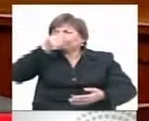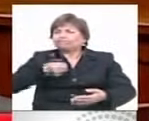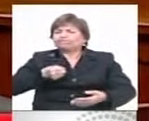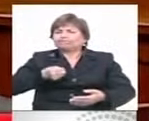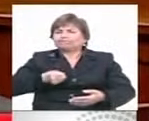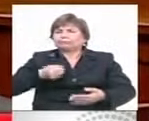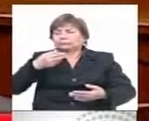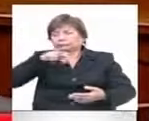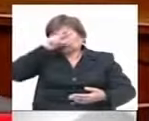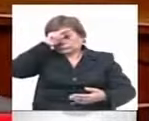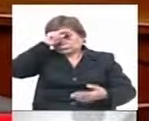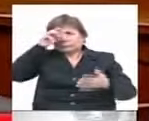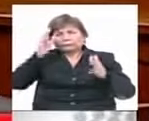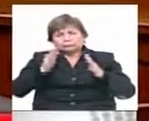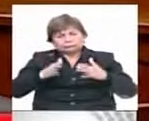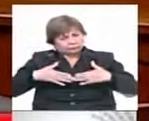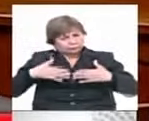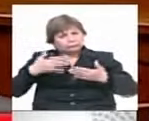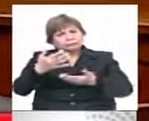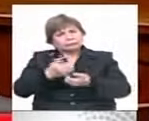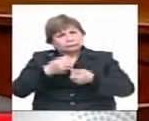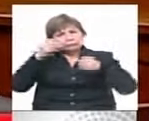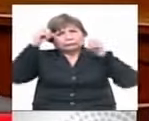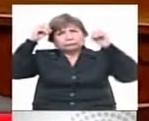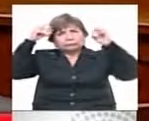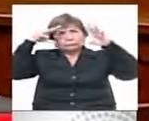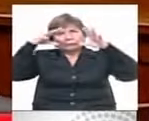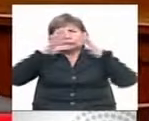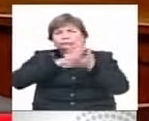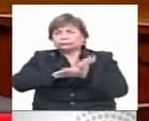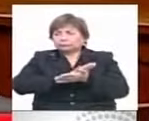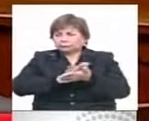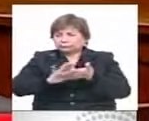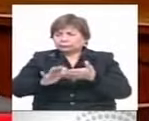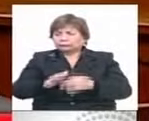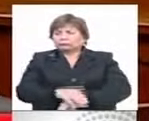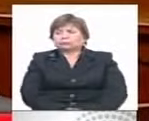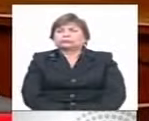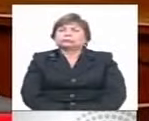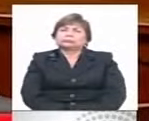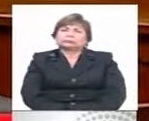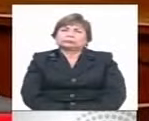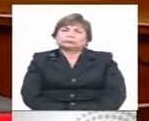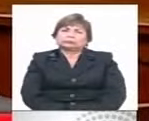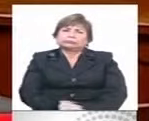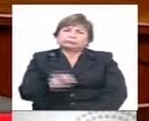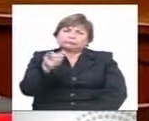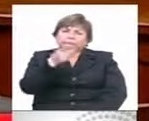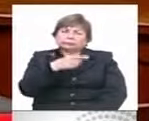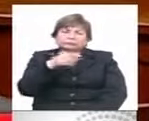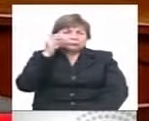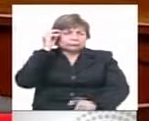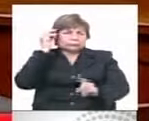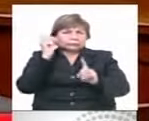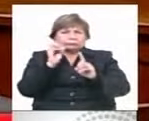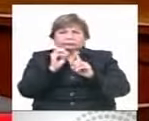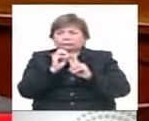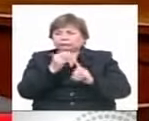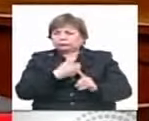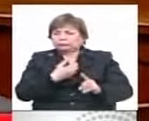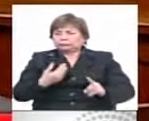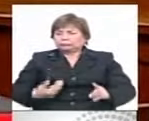peruano, accedan a una energía más limpia y barata. Para ese mismo objetivo, el gobierno